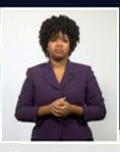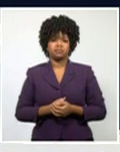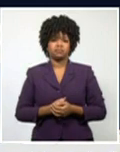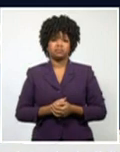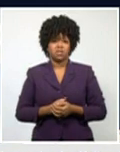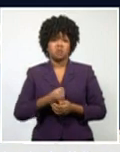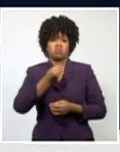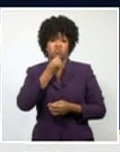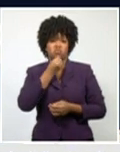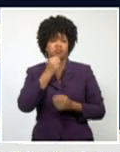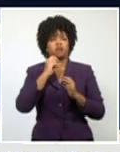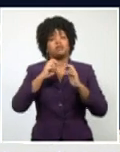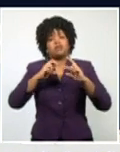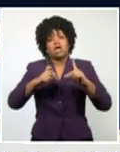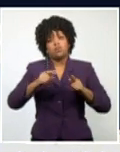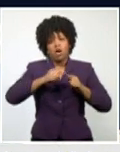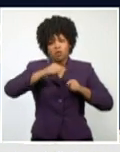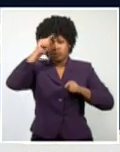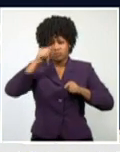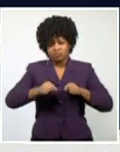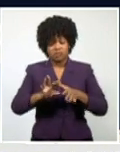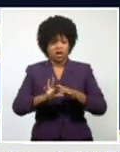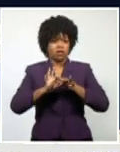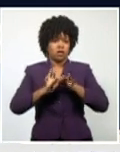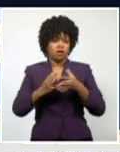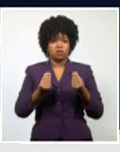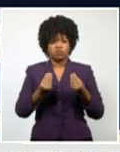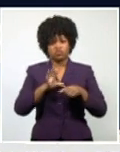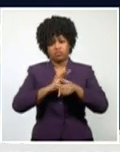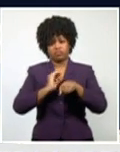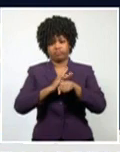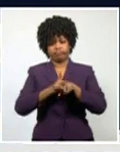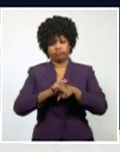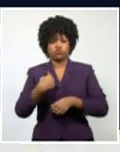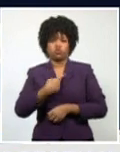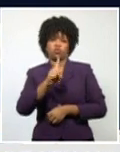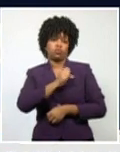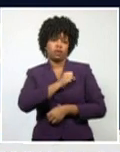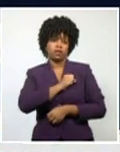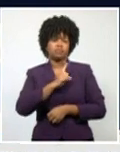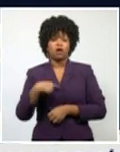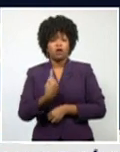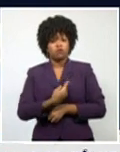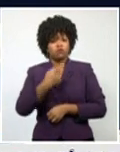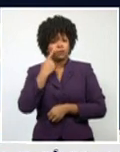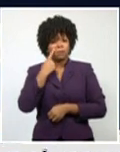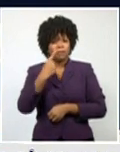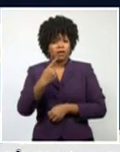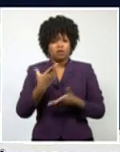nueva oleada, como le llaman, a estos incrementos. Nosotros vemos